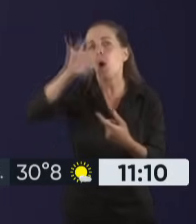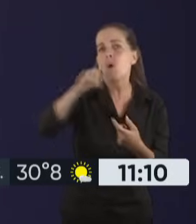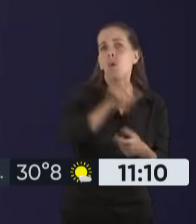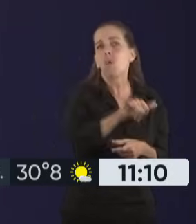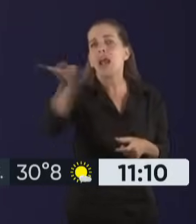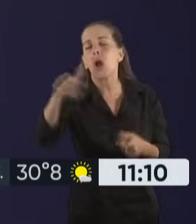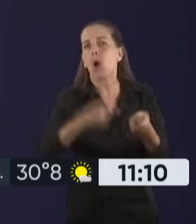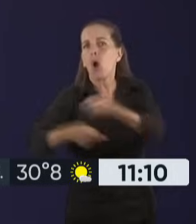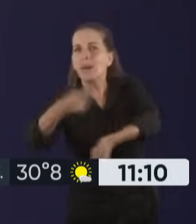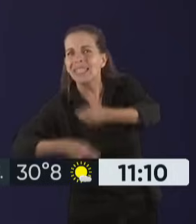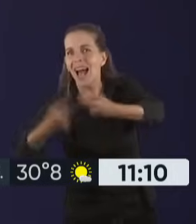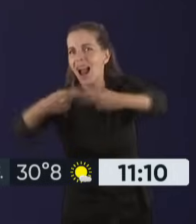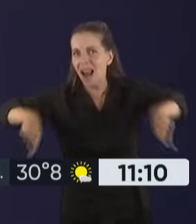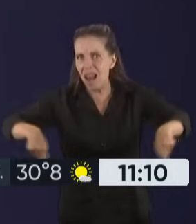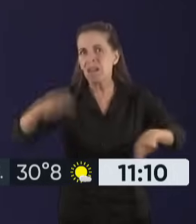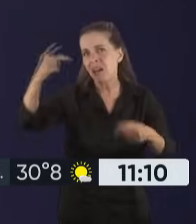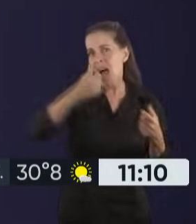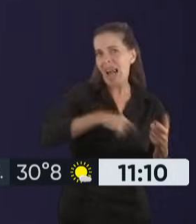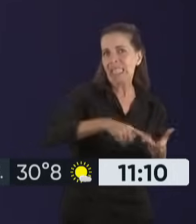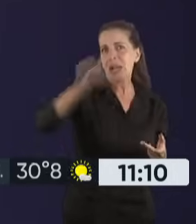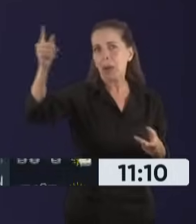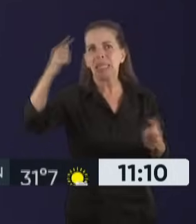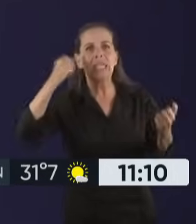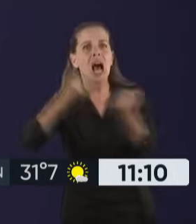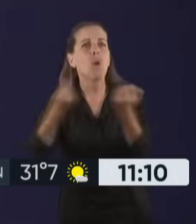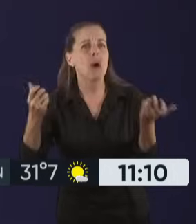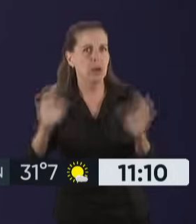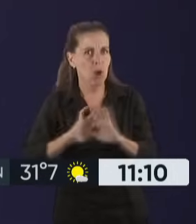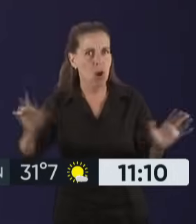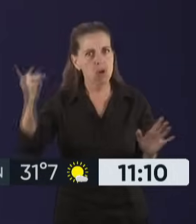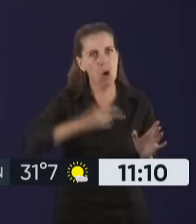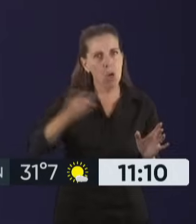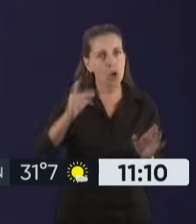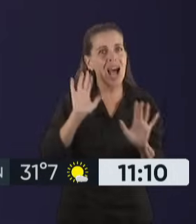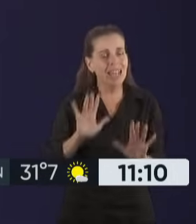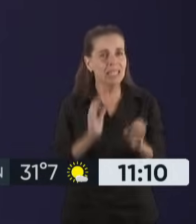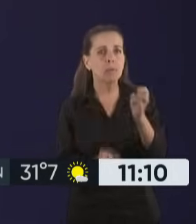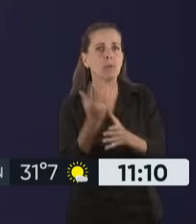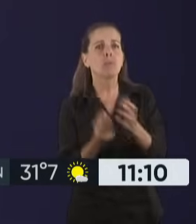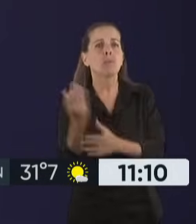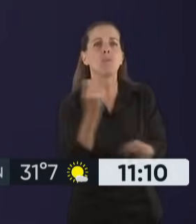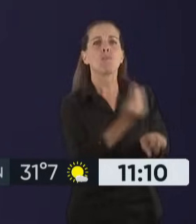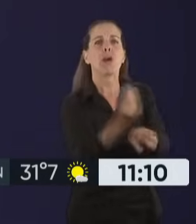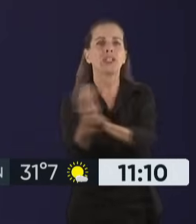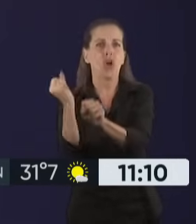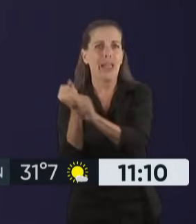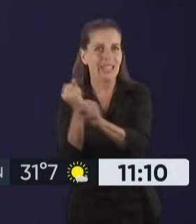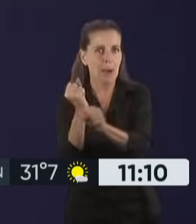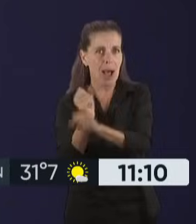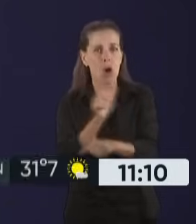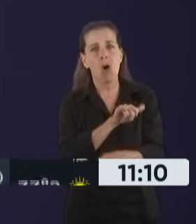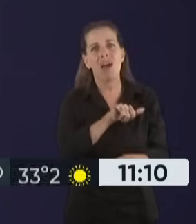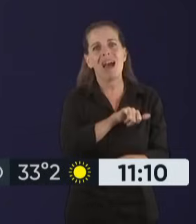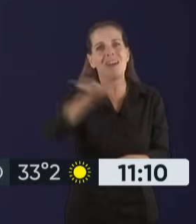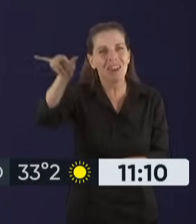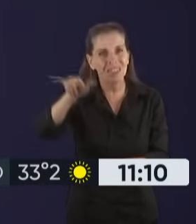Por supuesto, esto no es más que sumar más puestos de trabajo y mayor